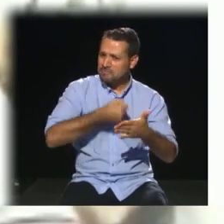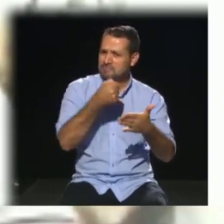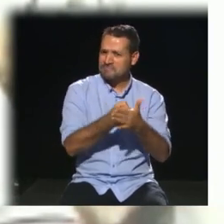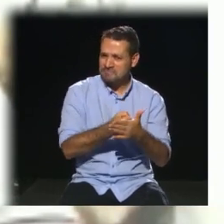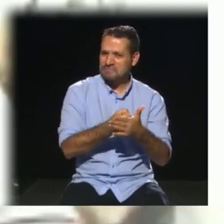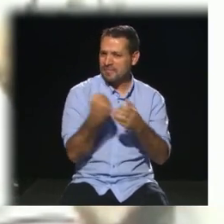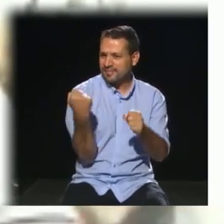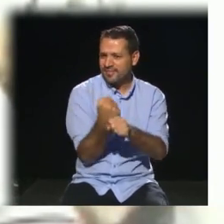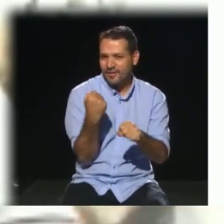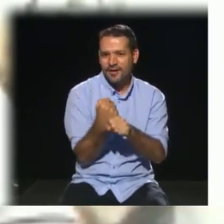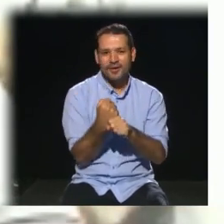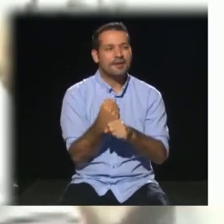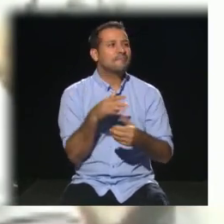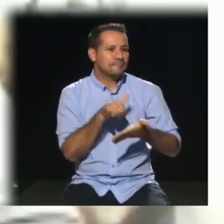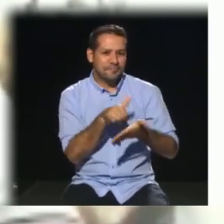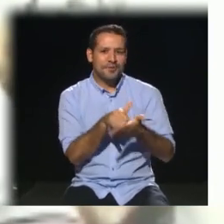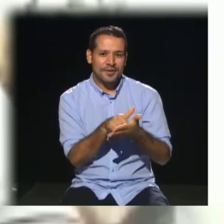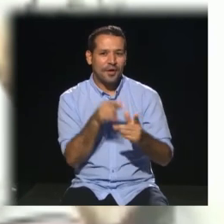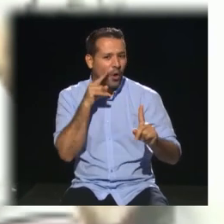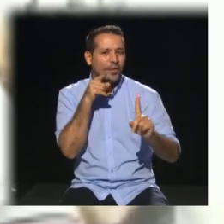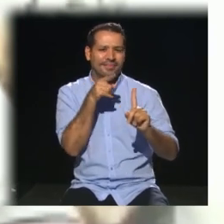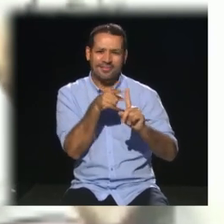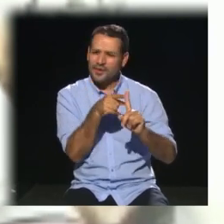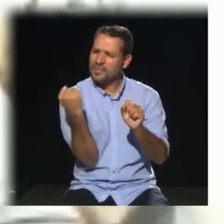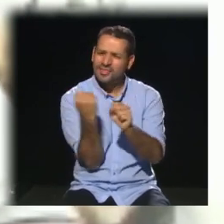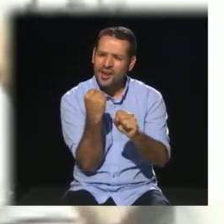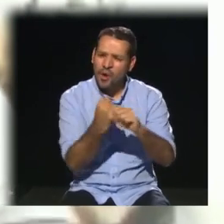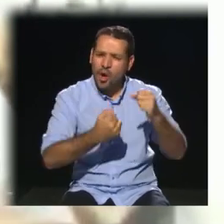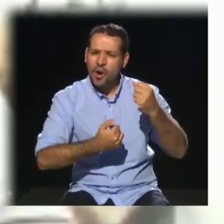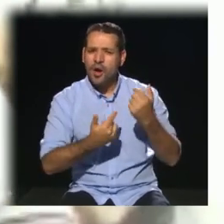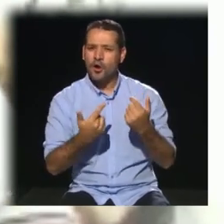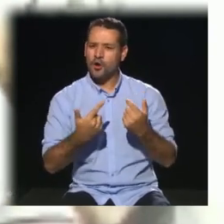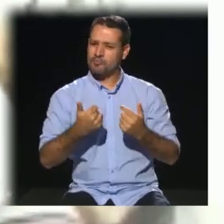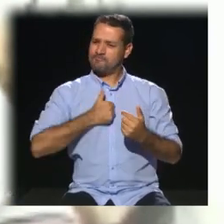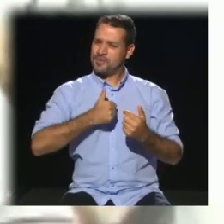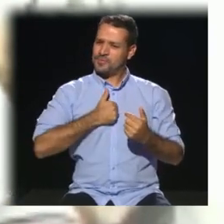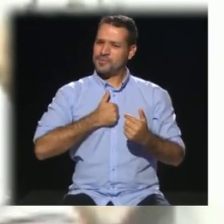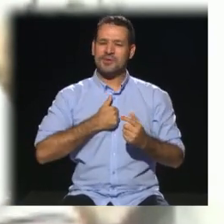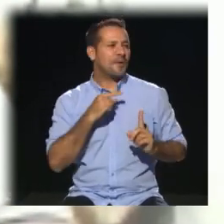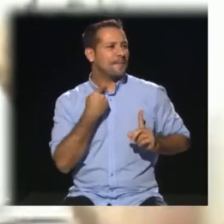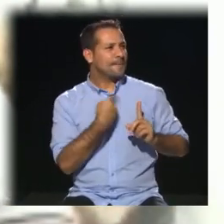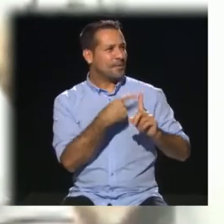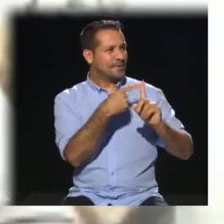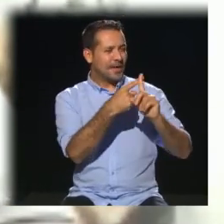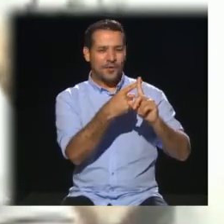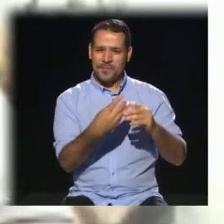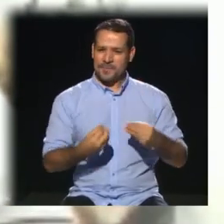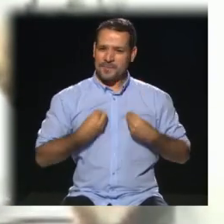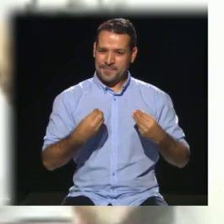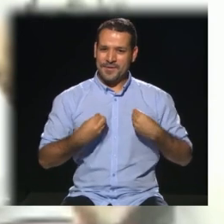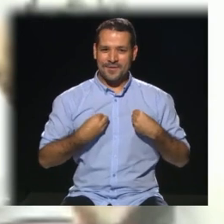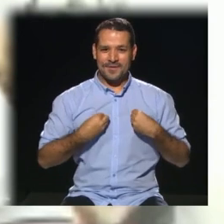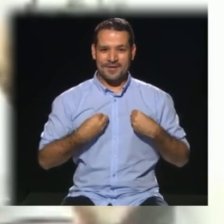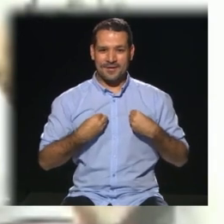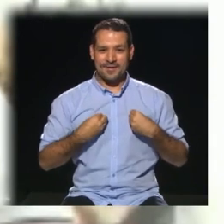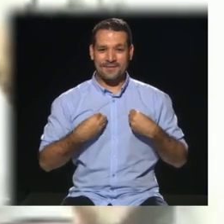como en esta carrera. Son ellos los que lo hacen a uno estar siempre vivo. Y un feliz día para